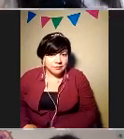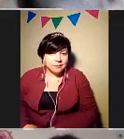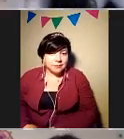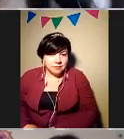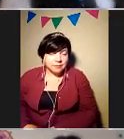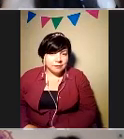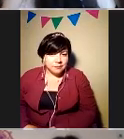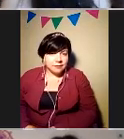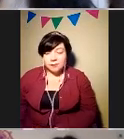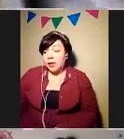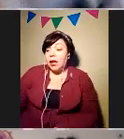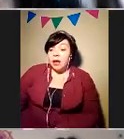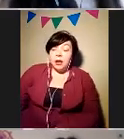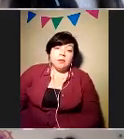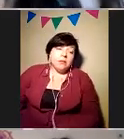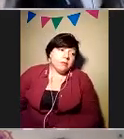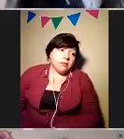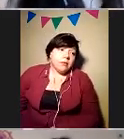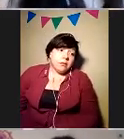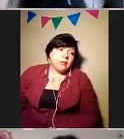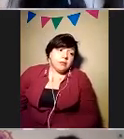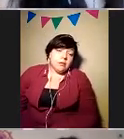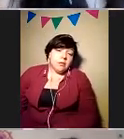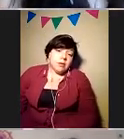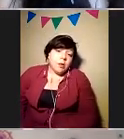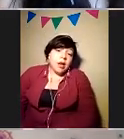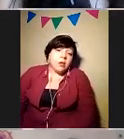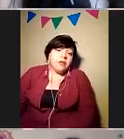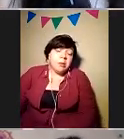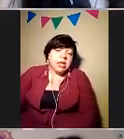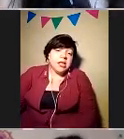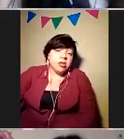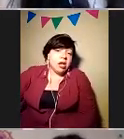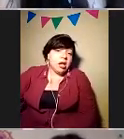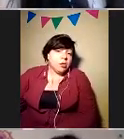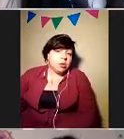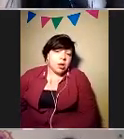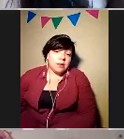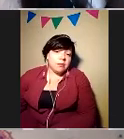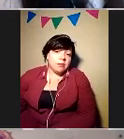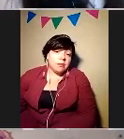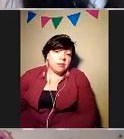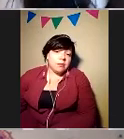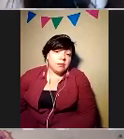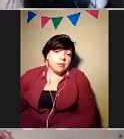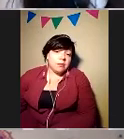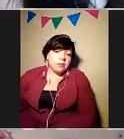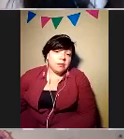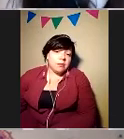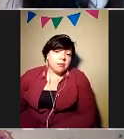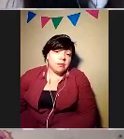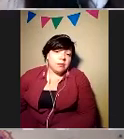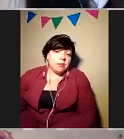no se mueve mucho, es que solamente se sienta, no sé. Igual hay una feminización de la industria.